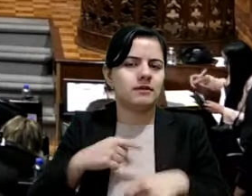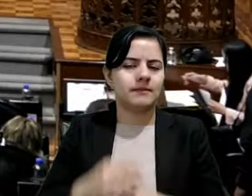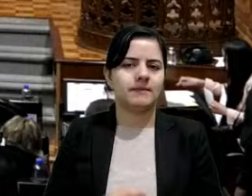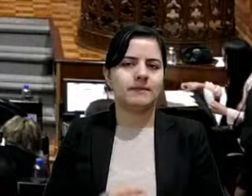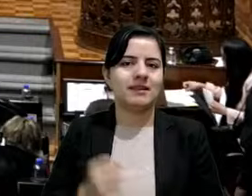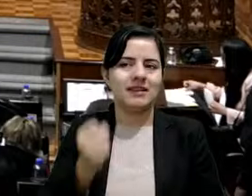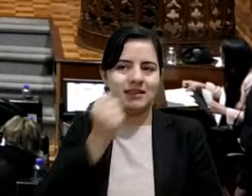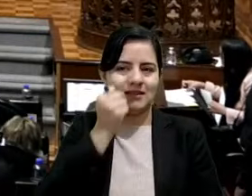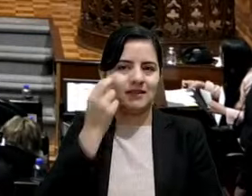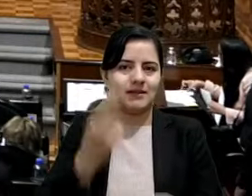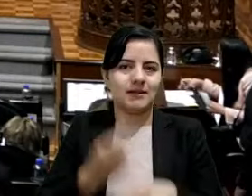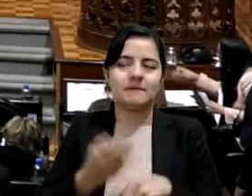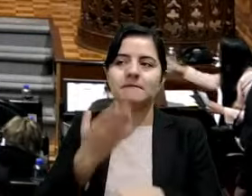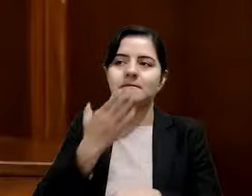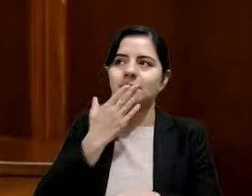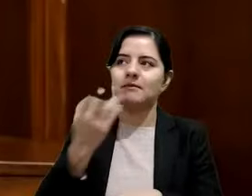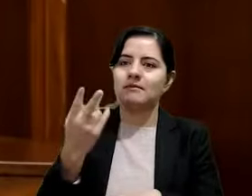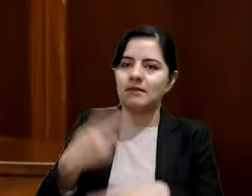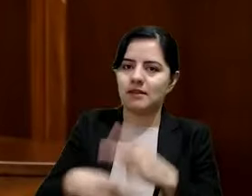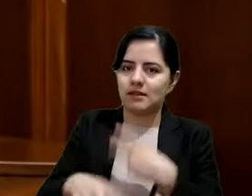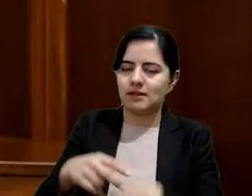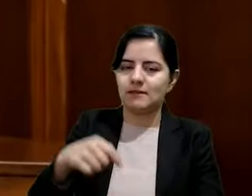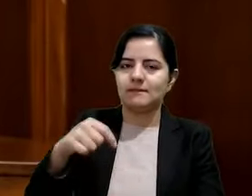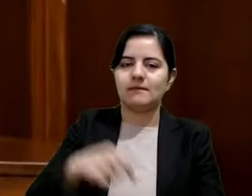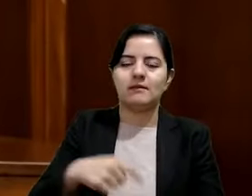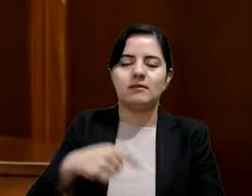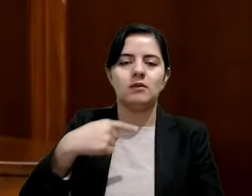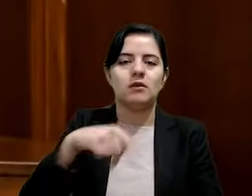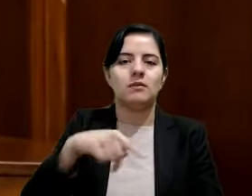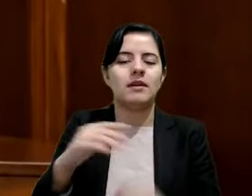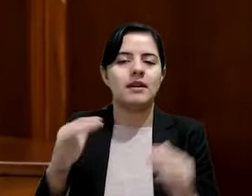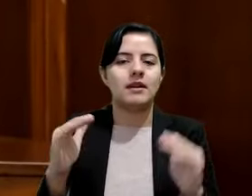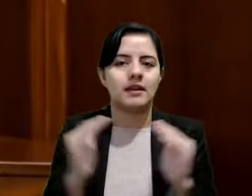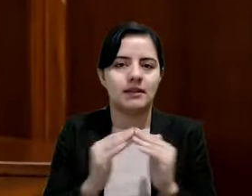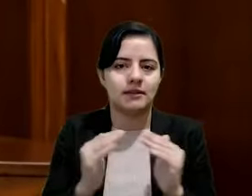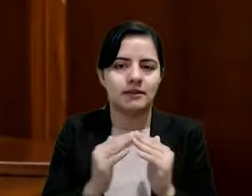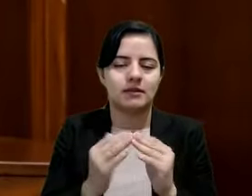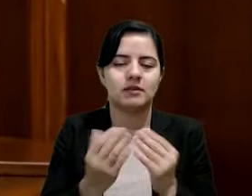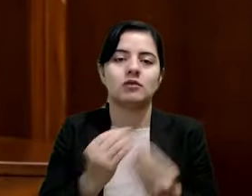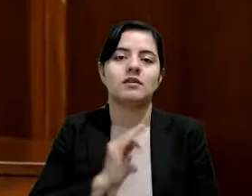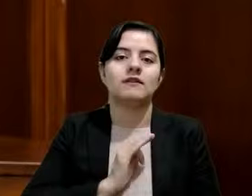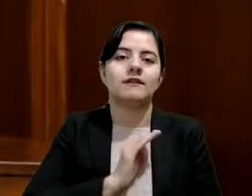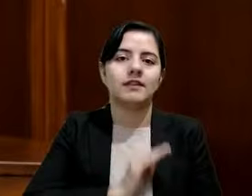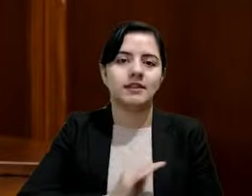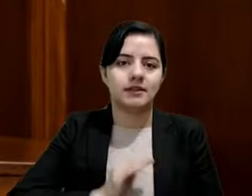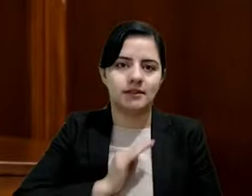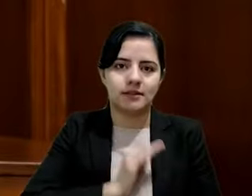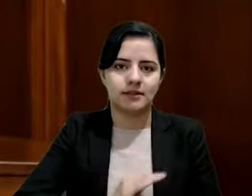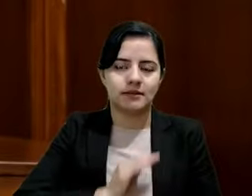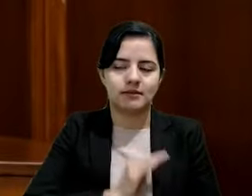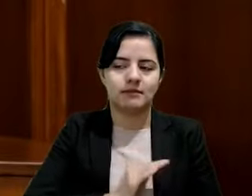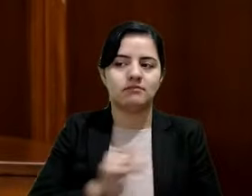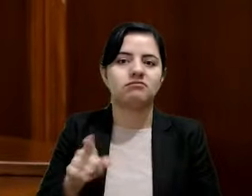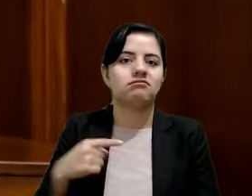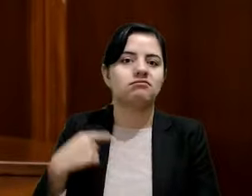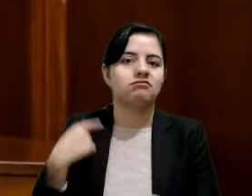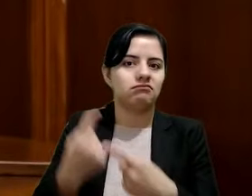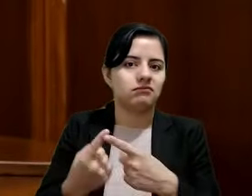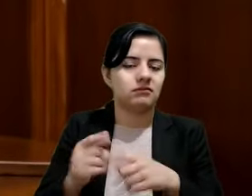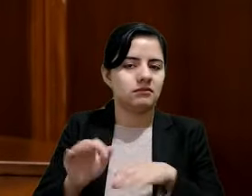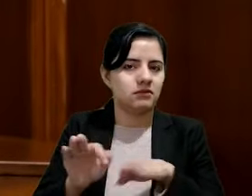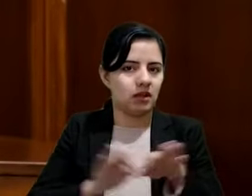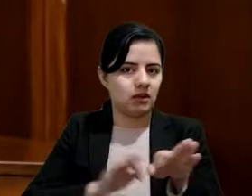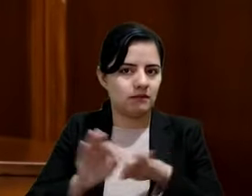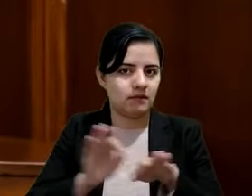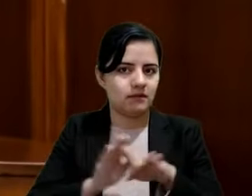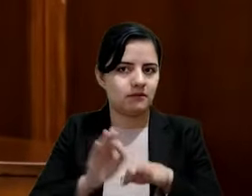venida a esta su casa el día de hoy y muchas felicidades por esa trayectoria y por ese compromiso que ha tenido